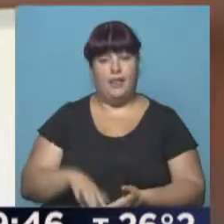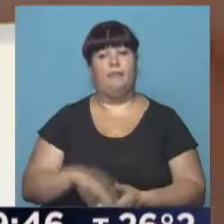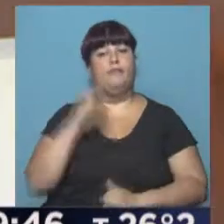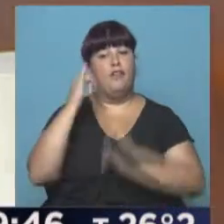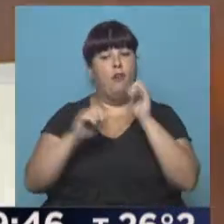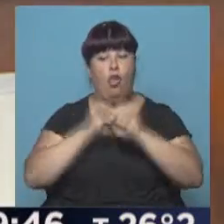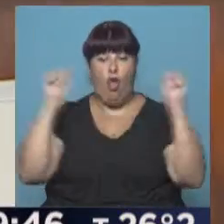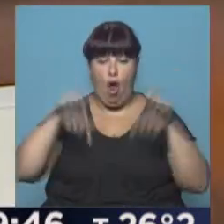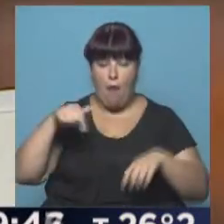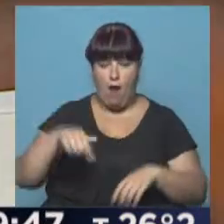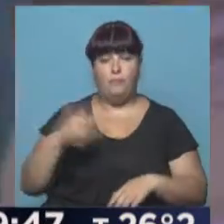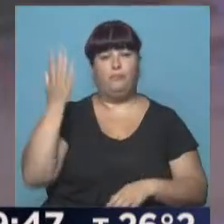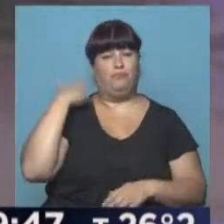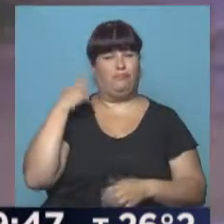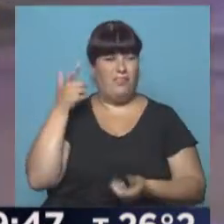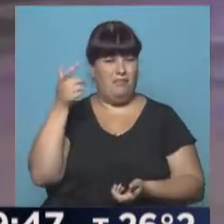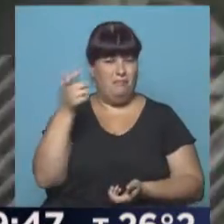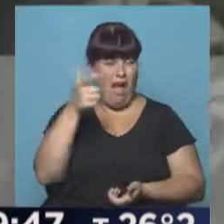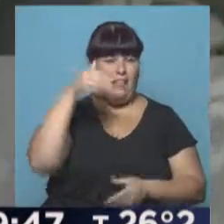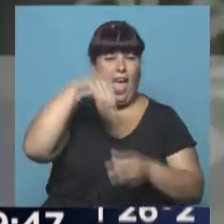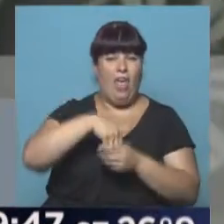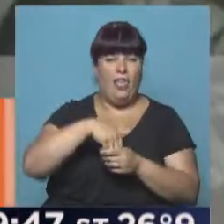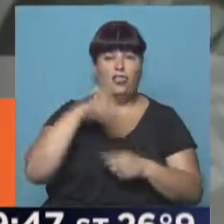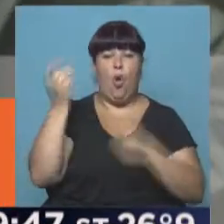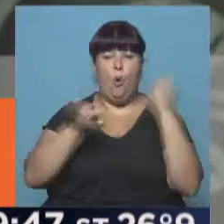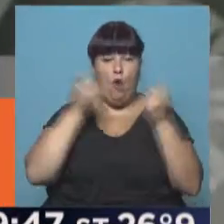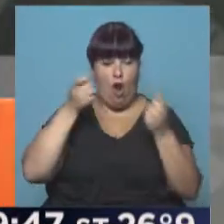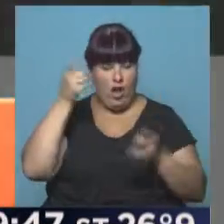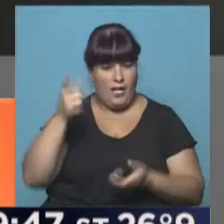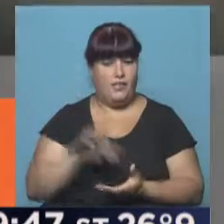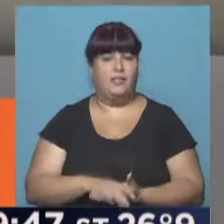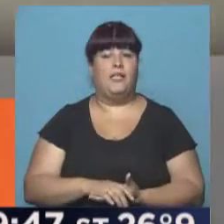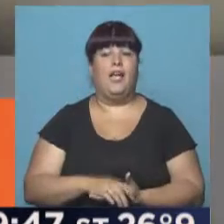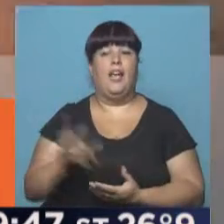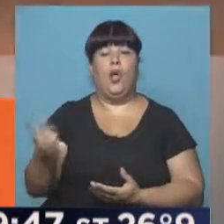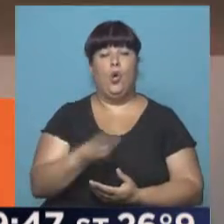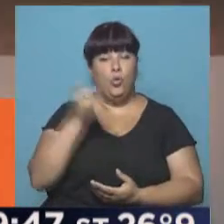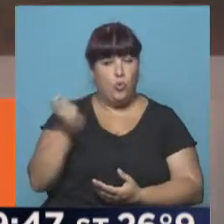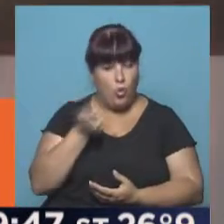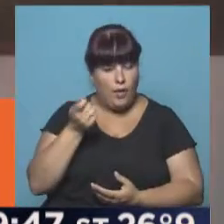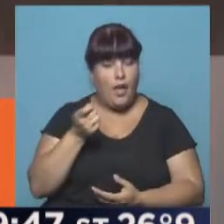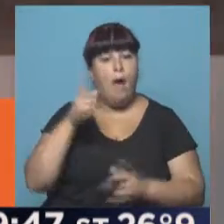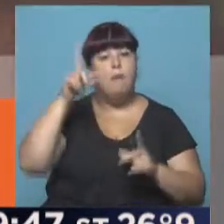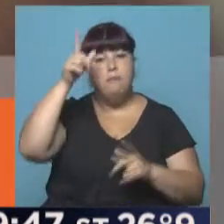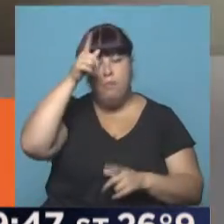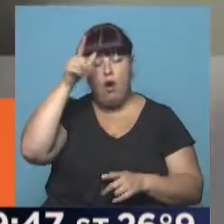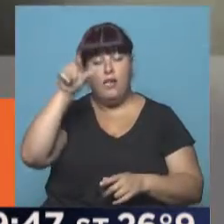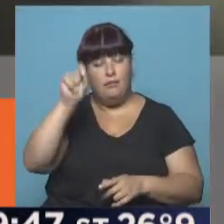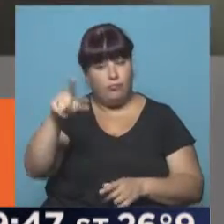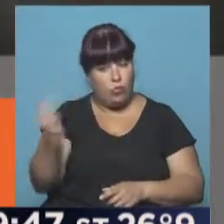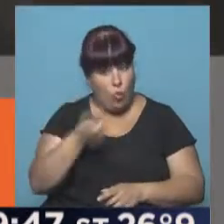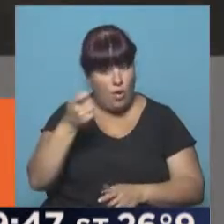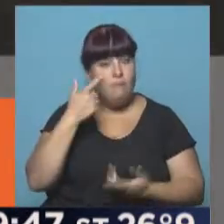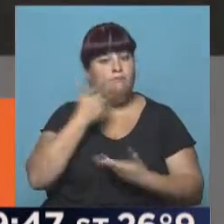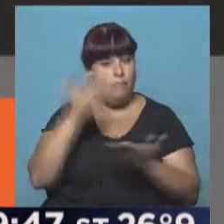con un dado último momento, luego de la masacre en el interior de un local bailable en Turquía. La policía de ese país,